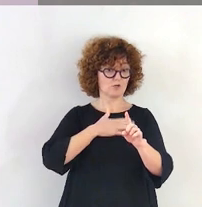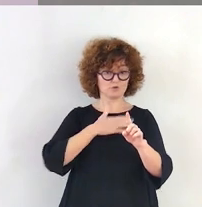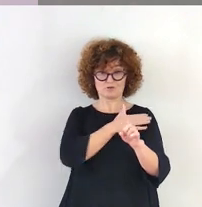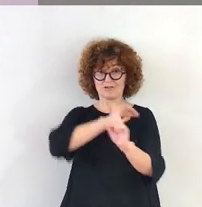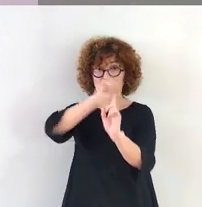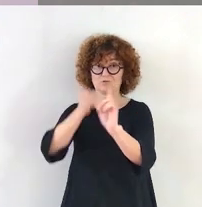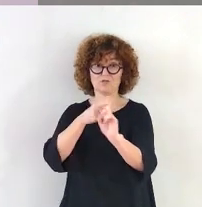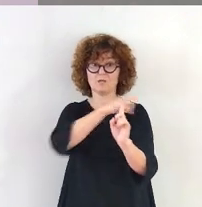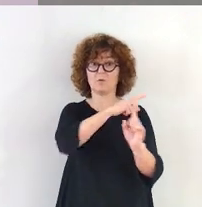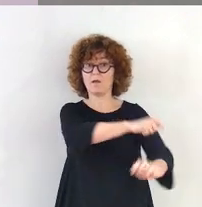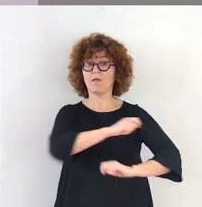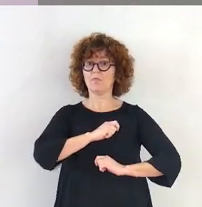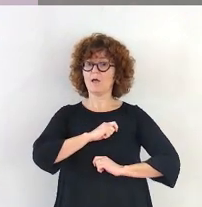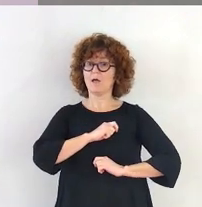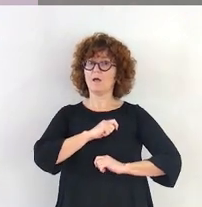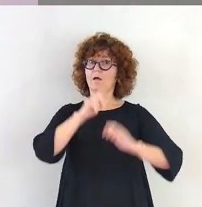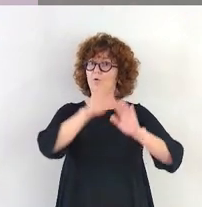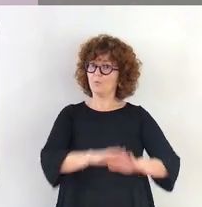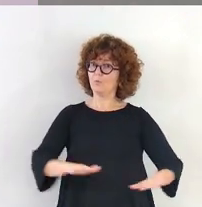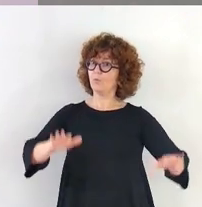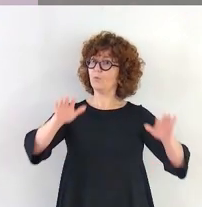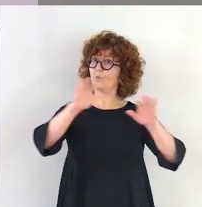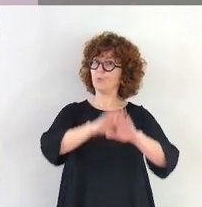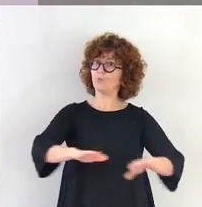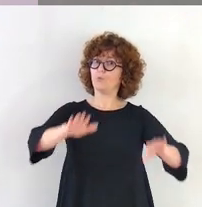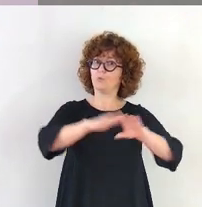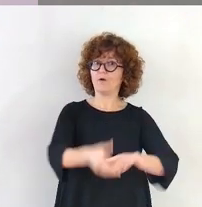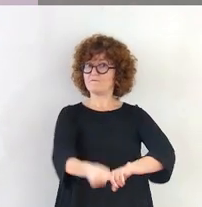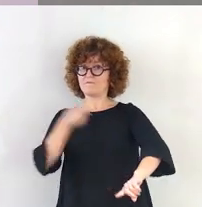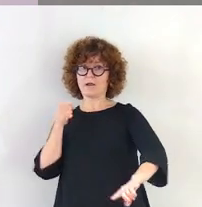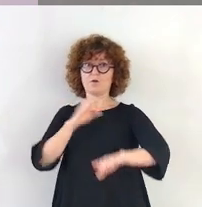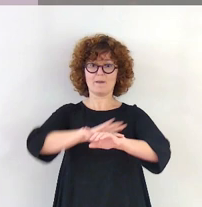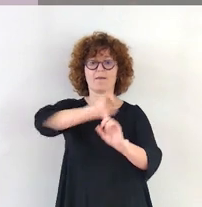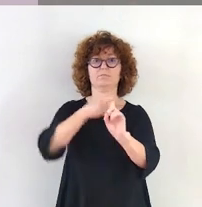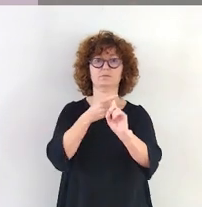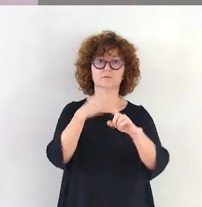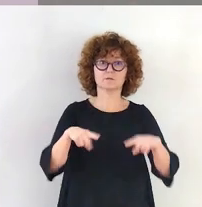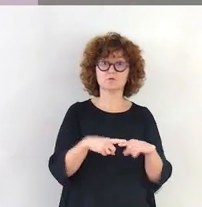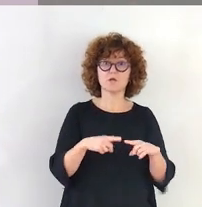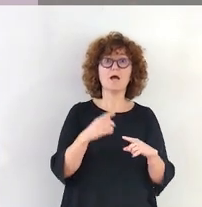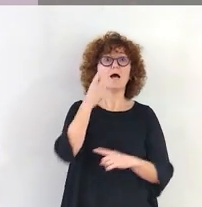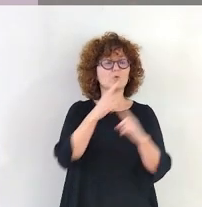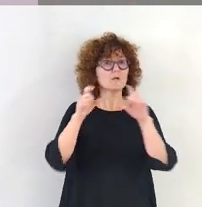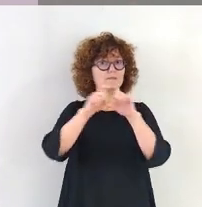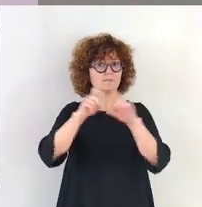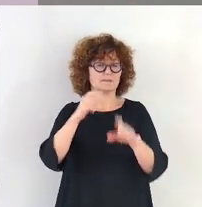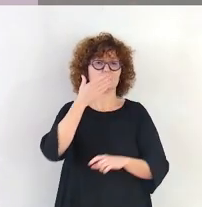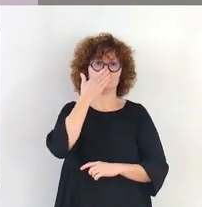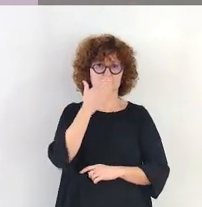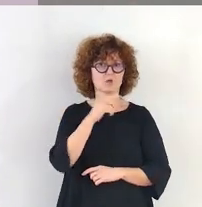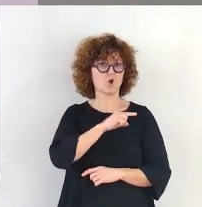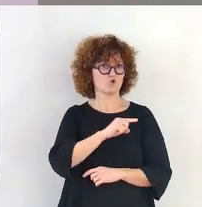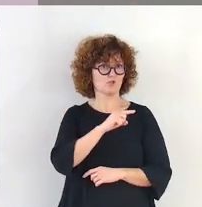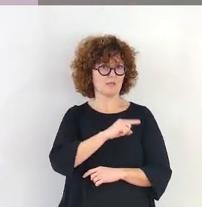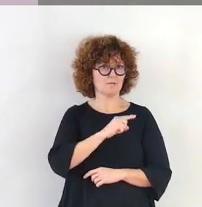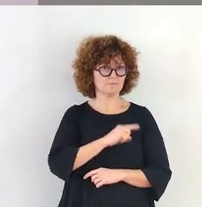queremos no por tanto H yo creo que sí que muchas empresas hay un está calado eh Son plenamente conscientes de